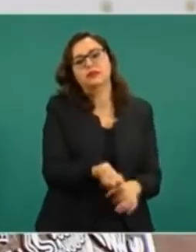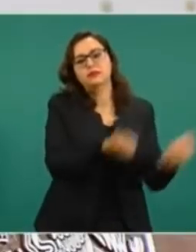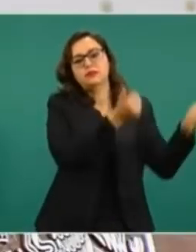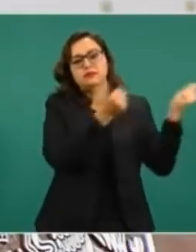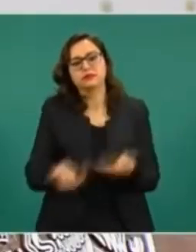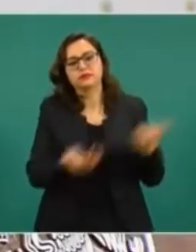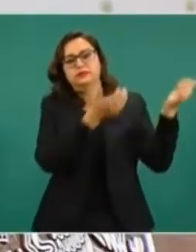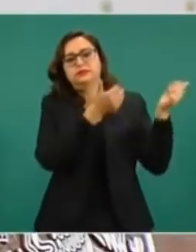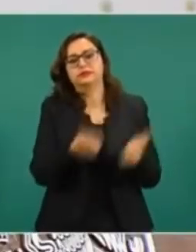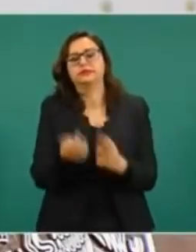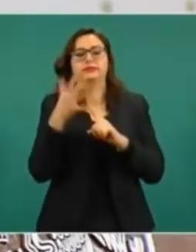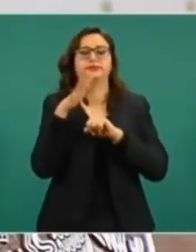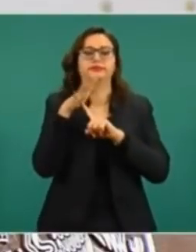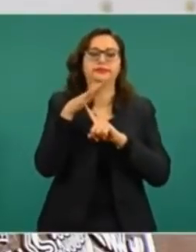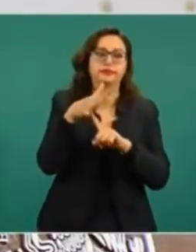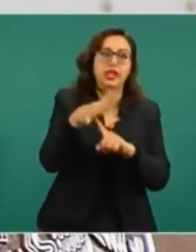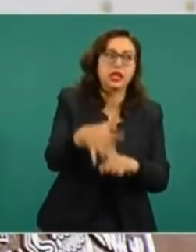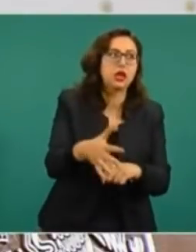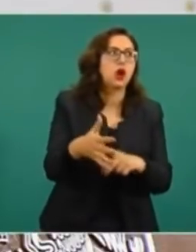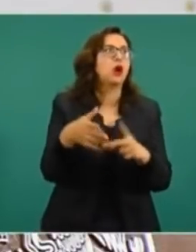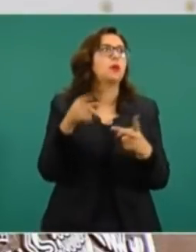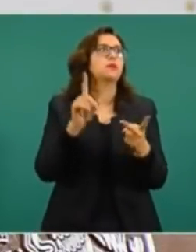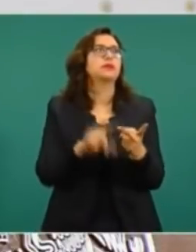mandan helicópteros